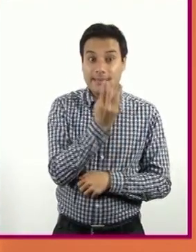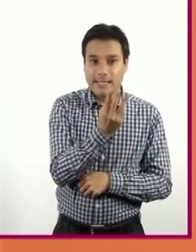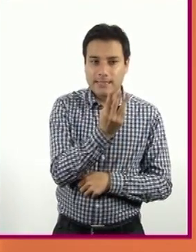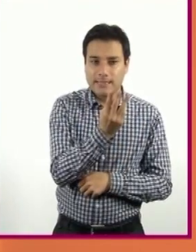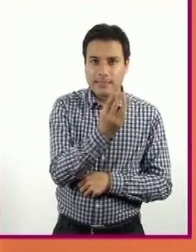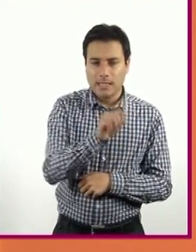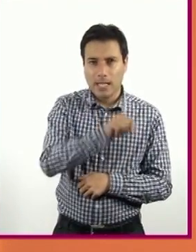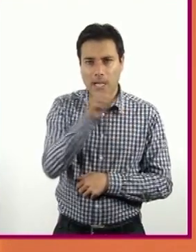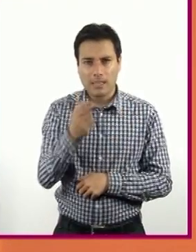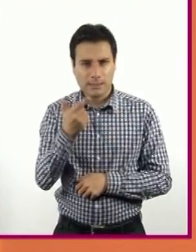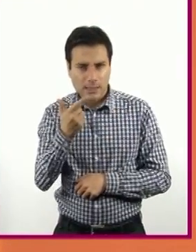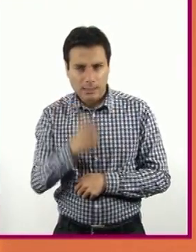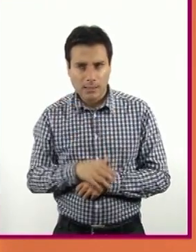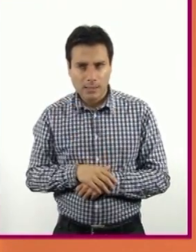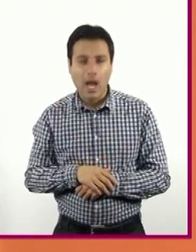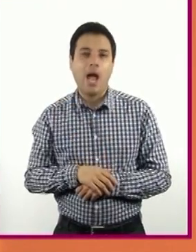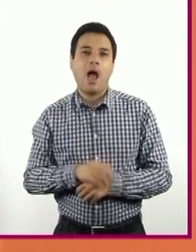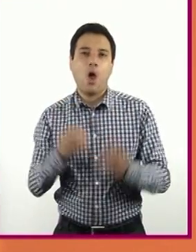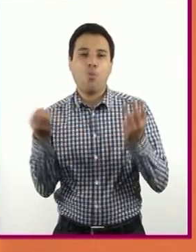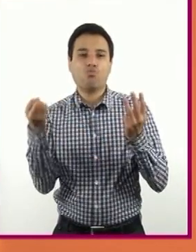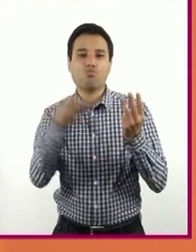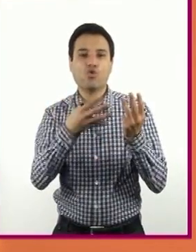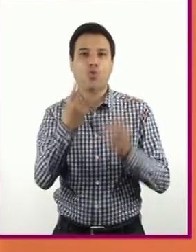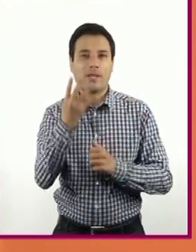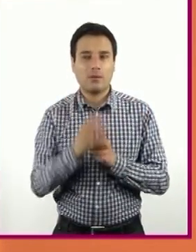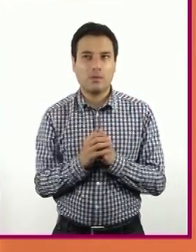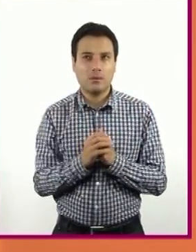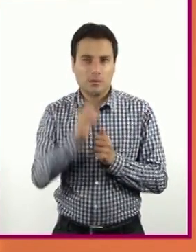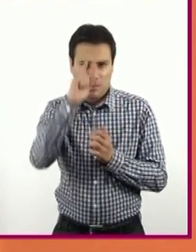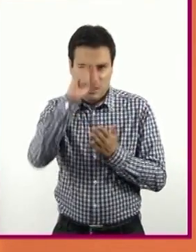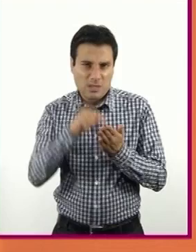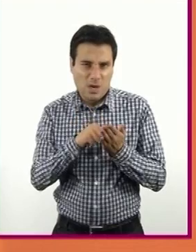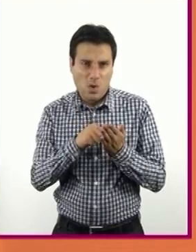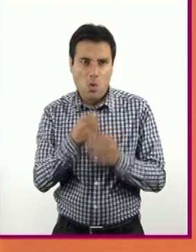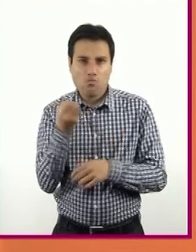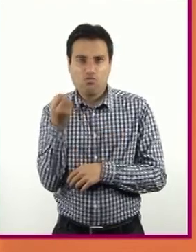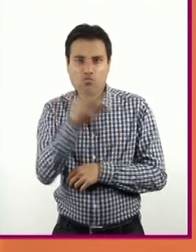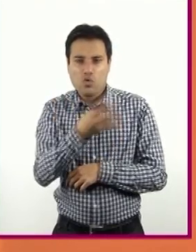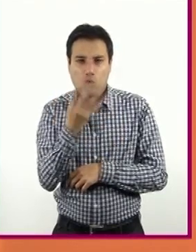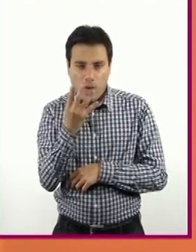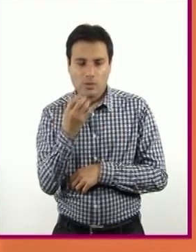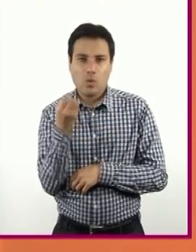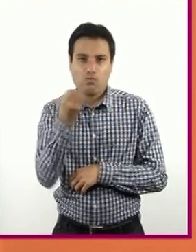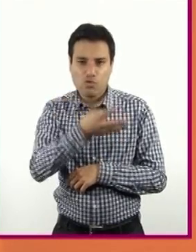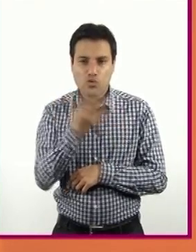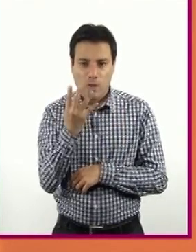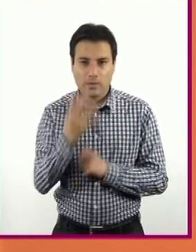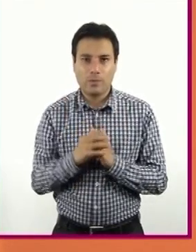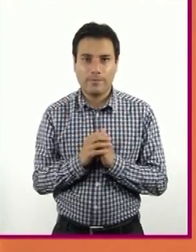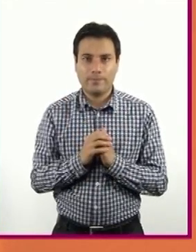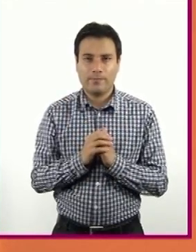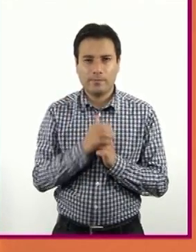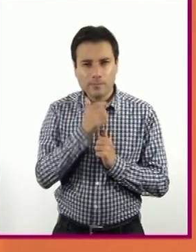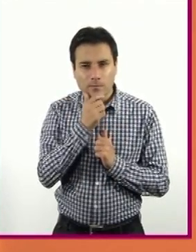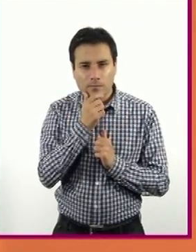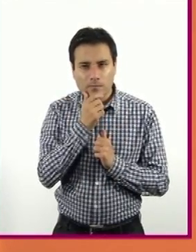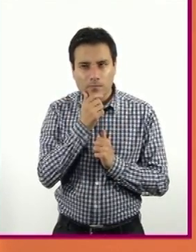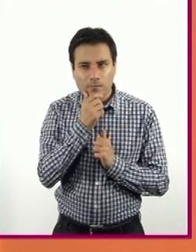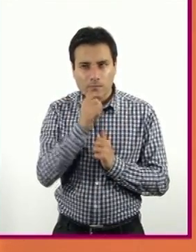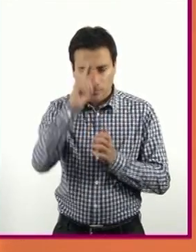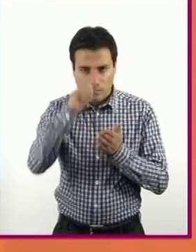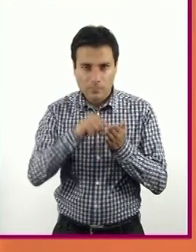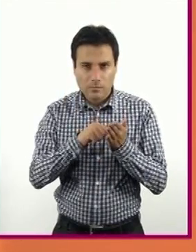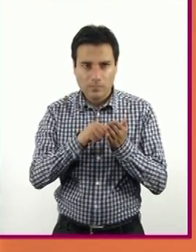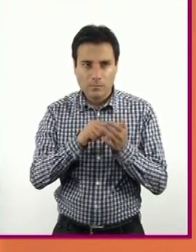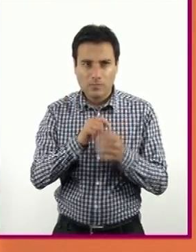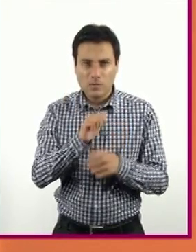4. Entonces, la sucesión debe ir de 4 en 4. Y a partir del tercer término debería ser 11 y